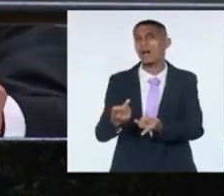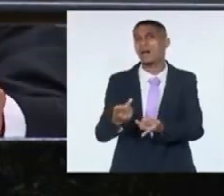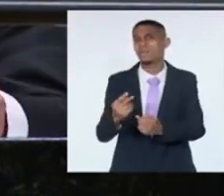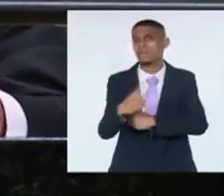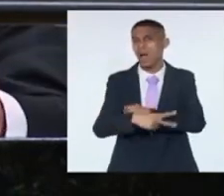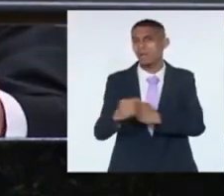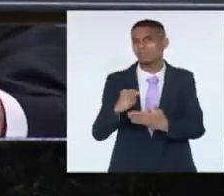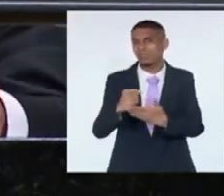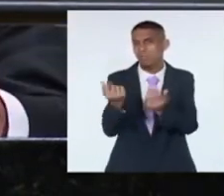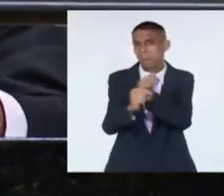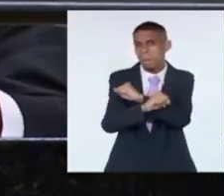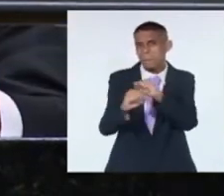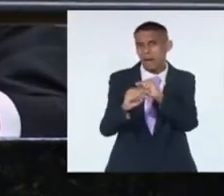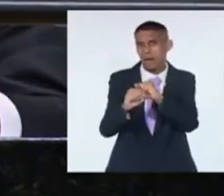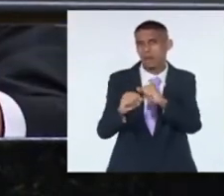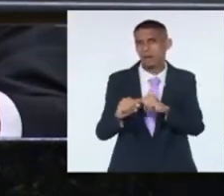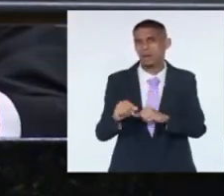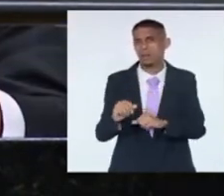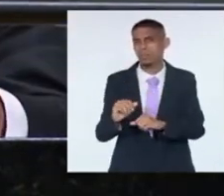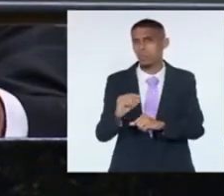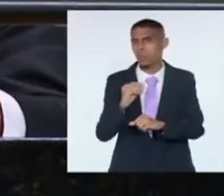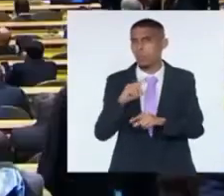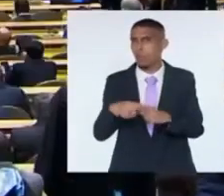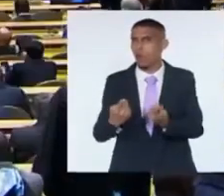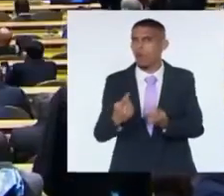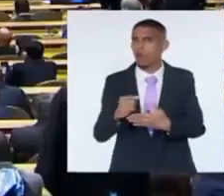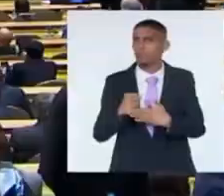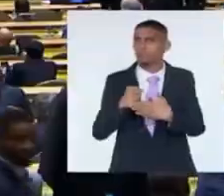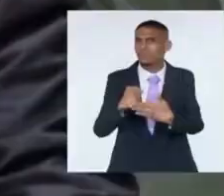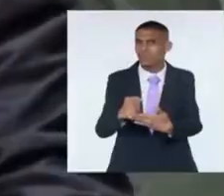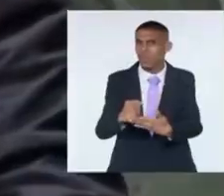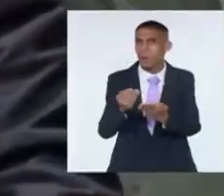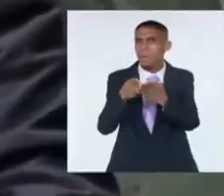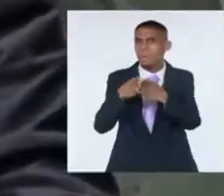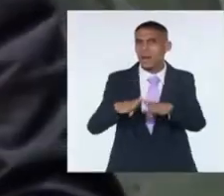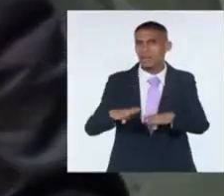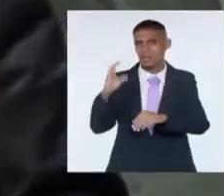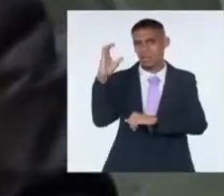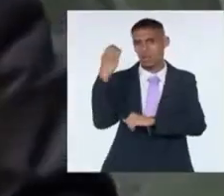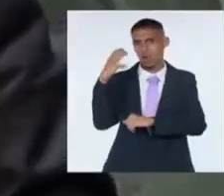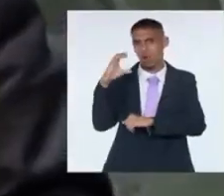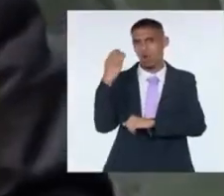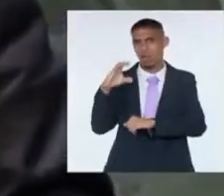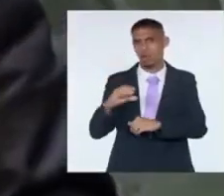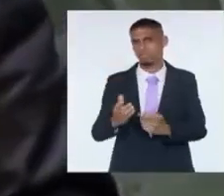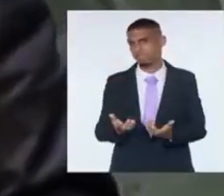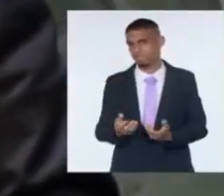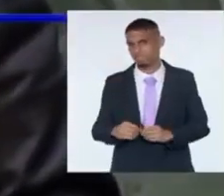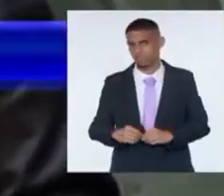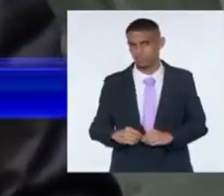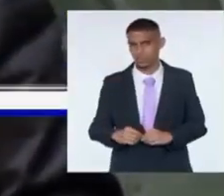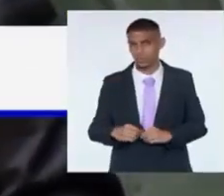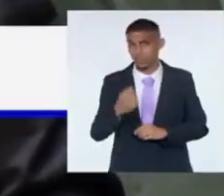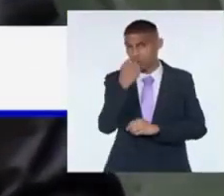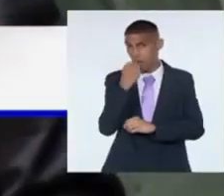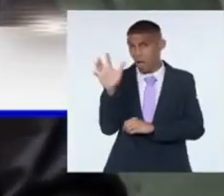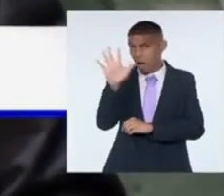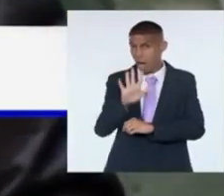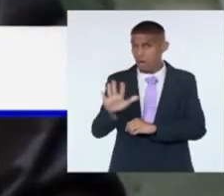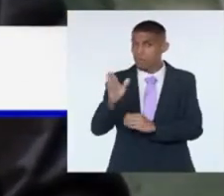porque había ayudado a hacer la paz en Colombia llamando que